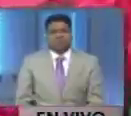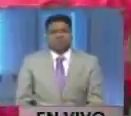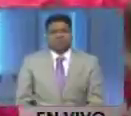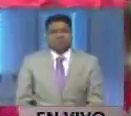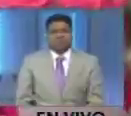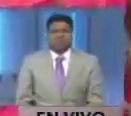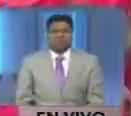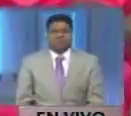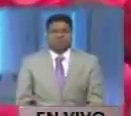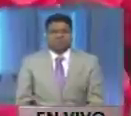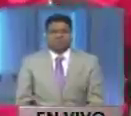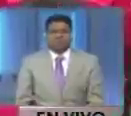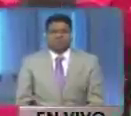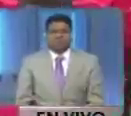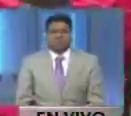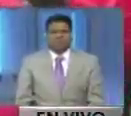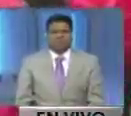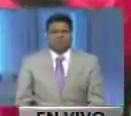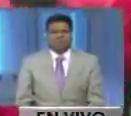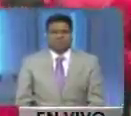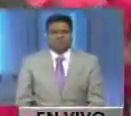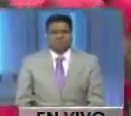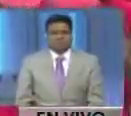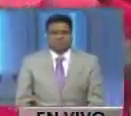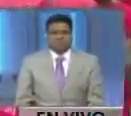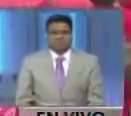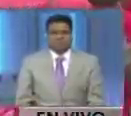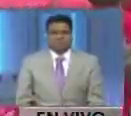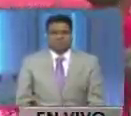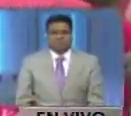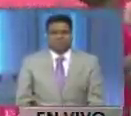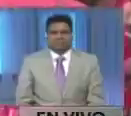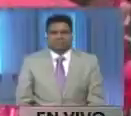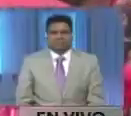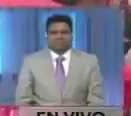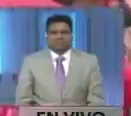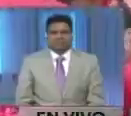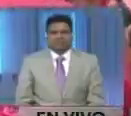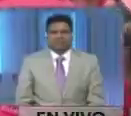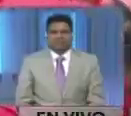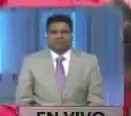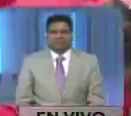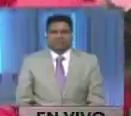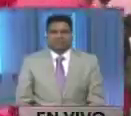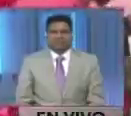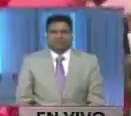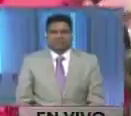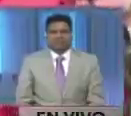La